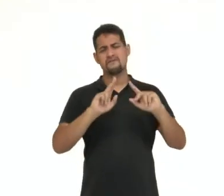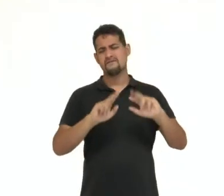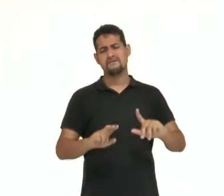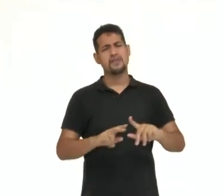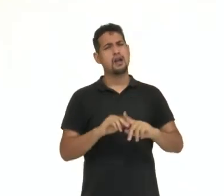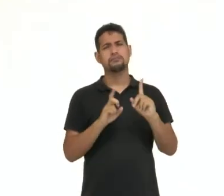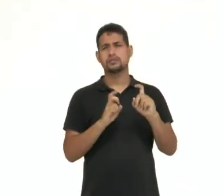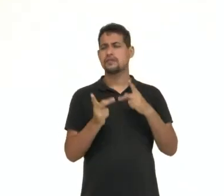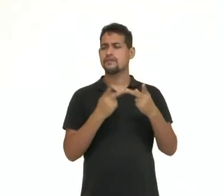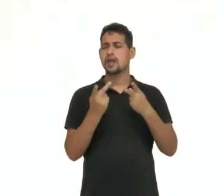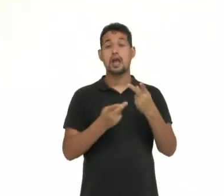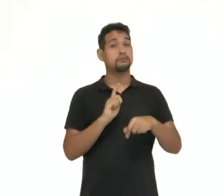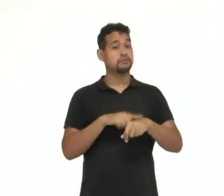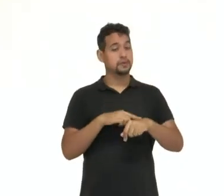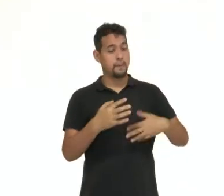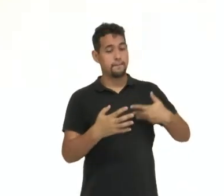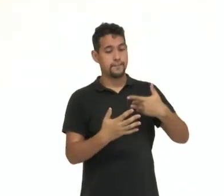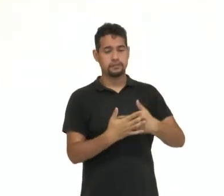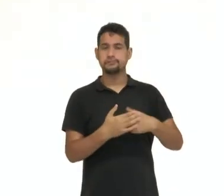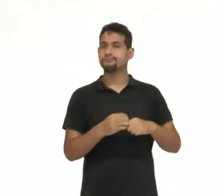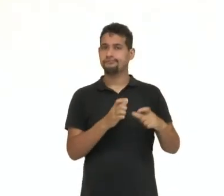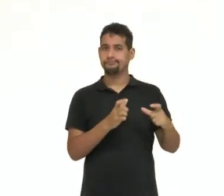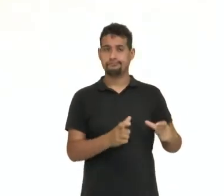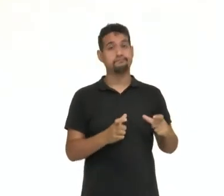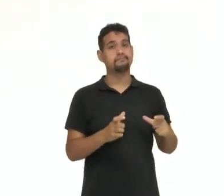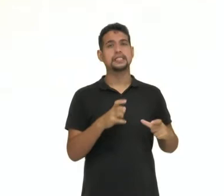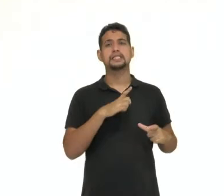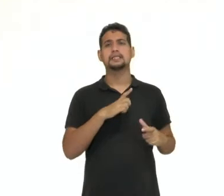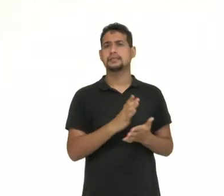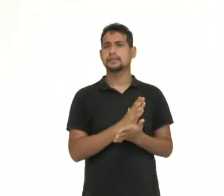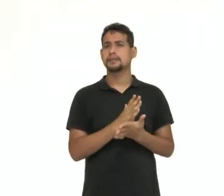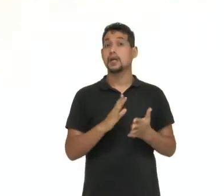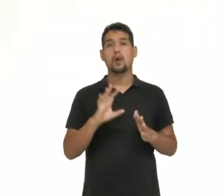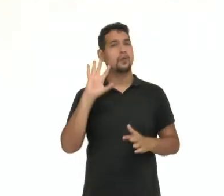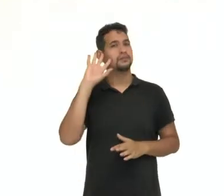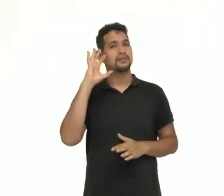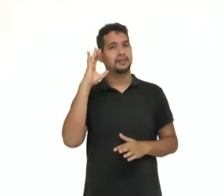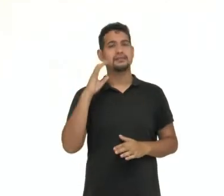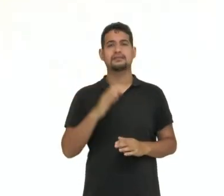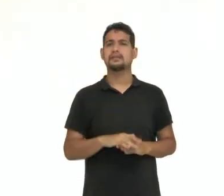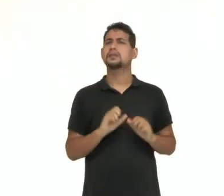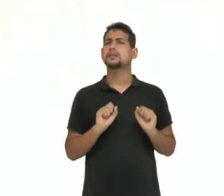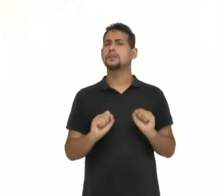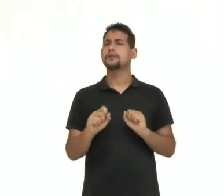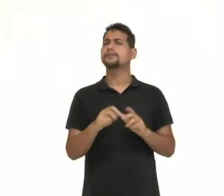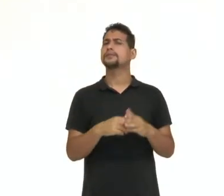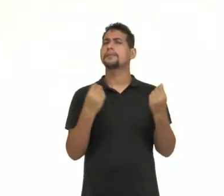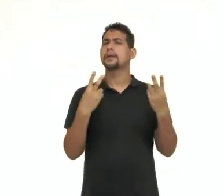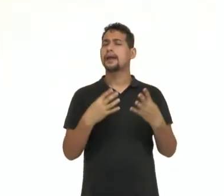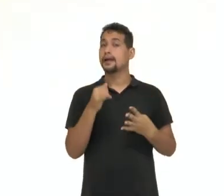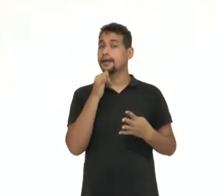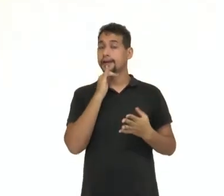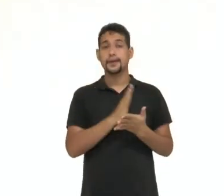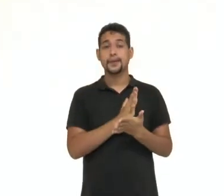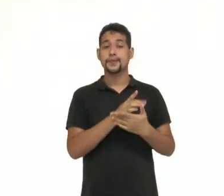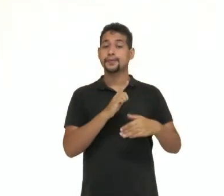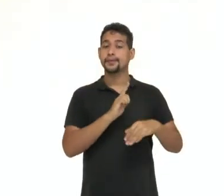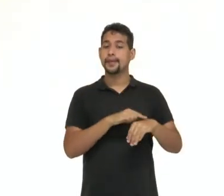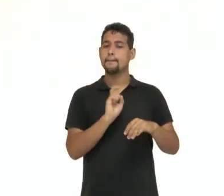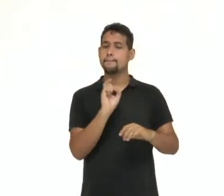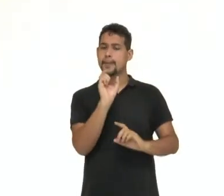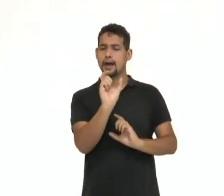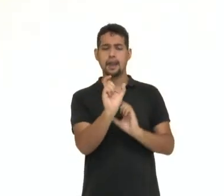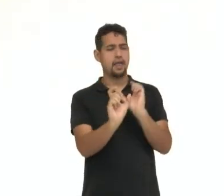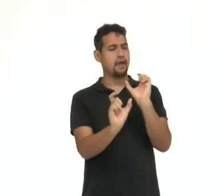tiempo transcurrido desde el momento en que algo sucede. Podemos decir que marcadores temporales son